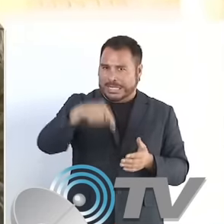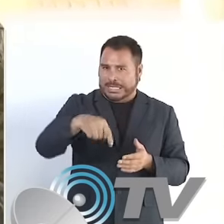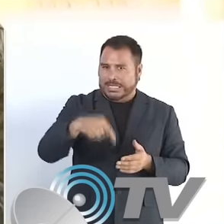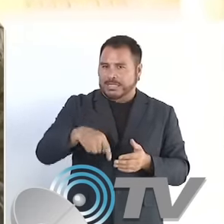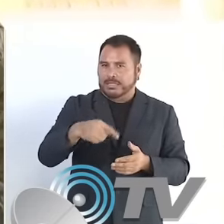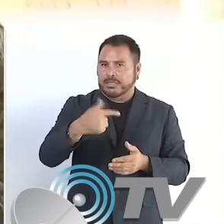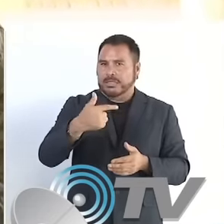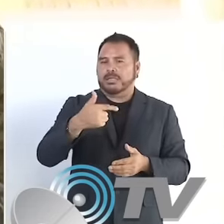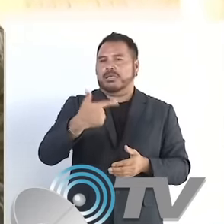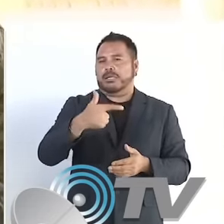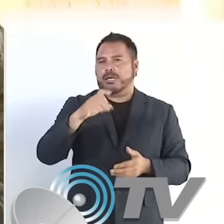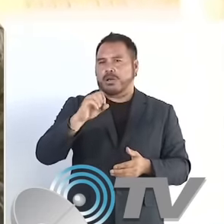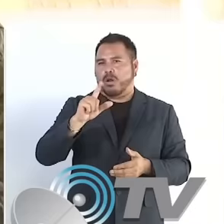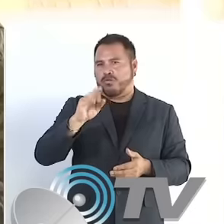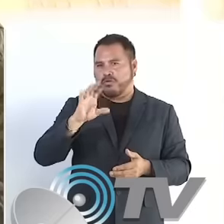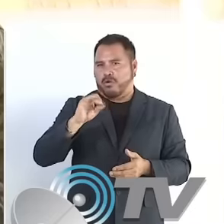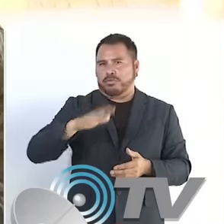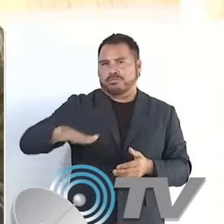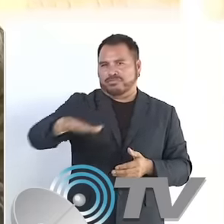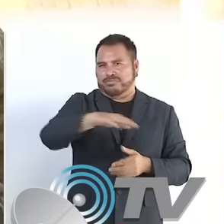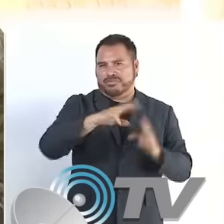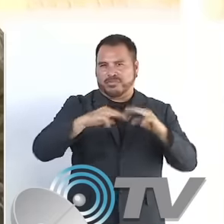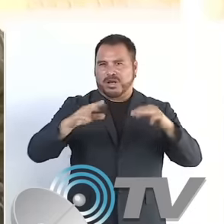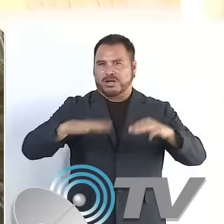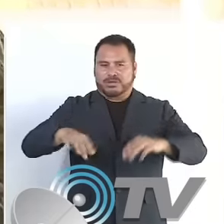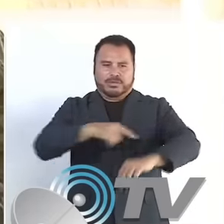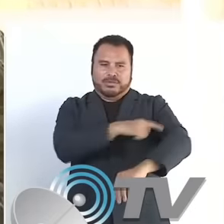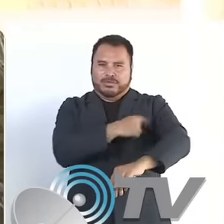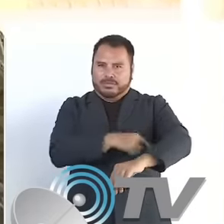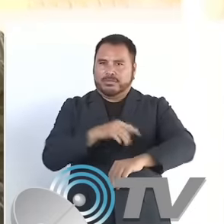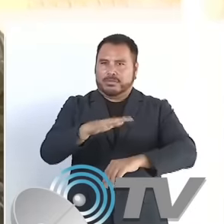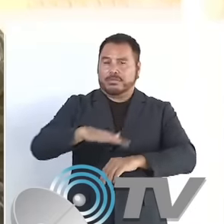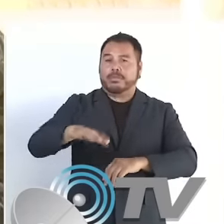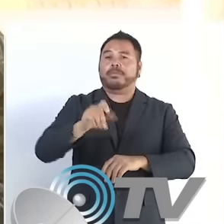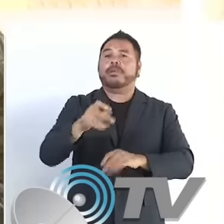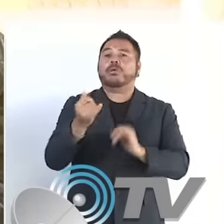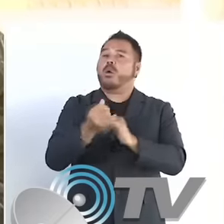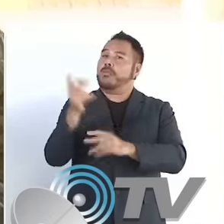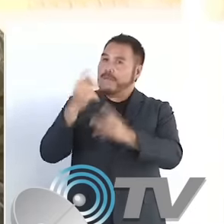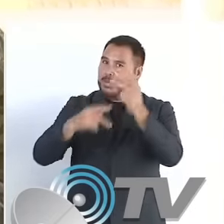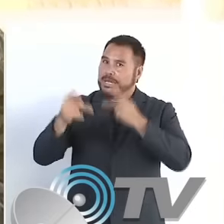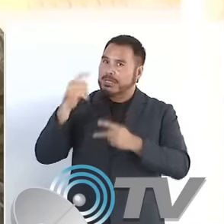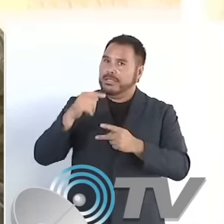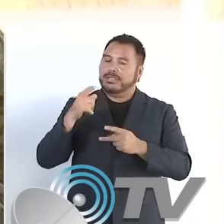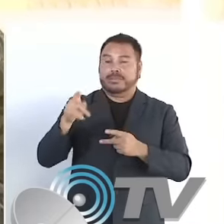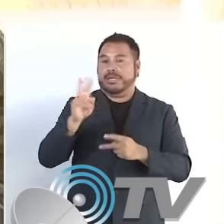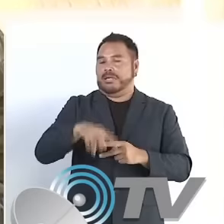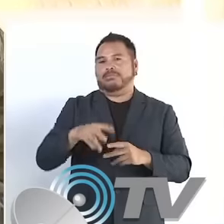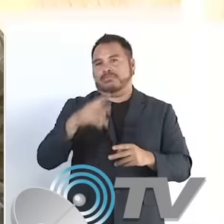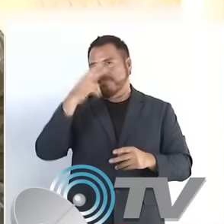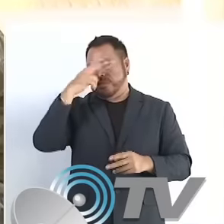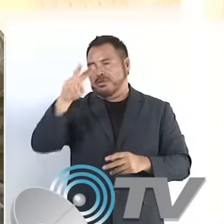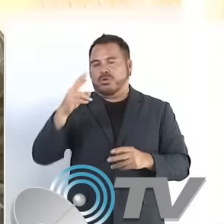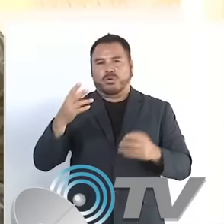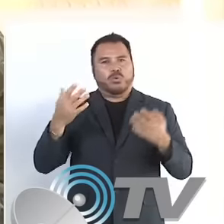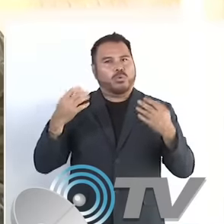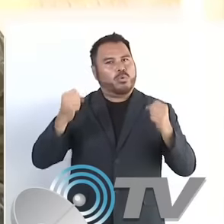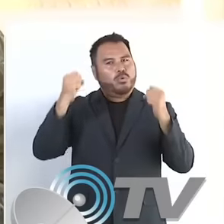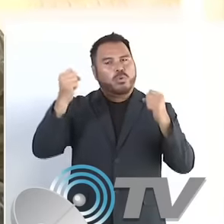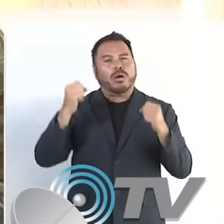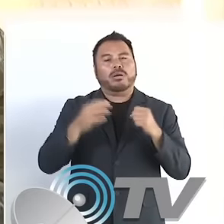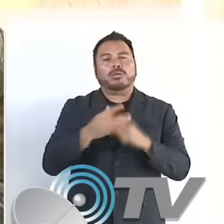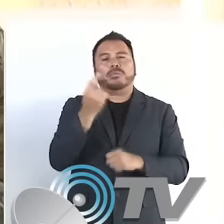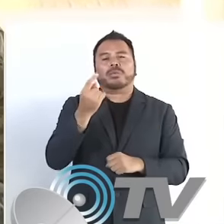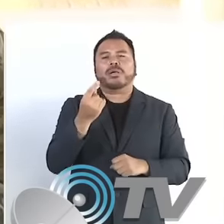Golfo, pero van a venir. Eso fue también una rotunda victoria para México, que nosotros